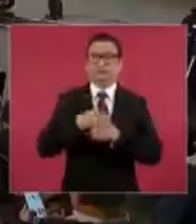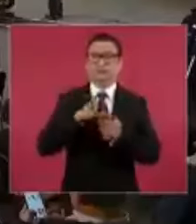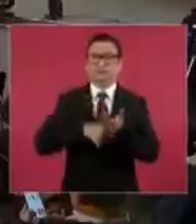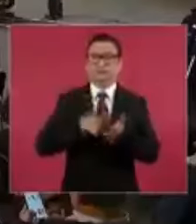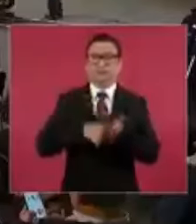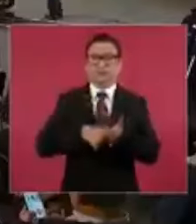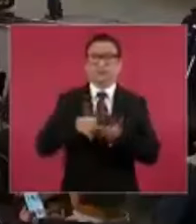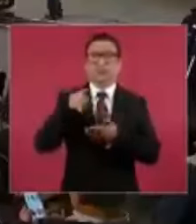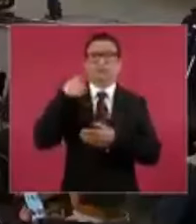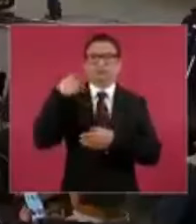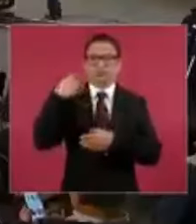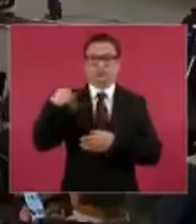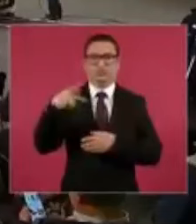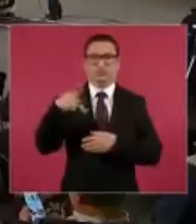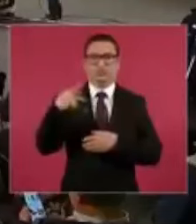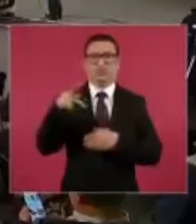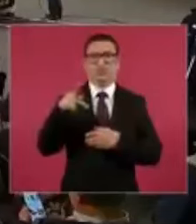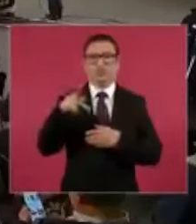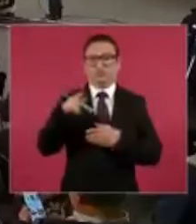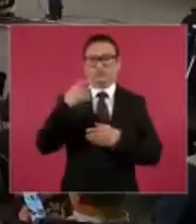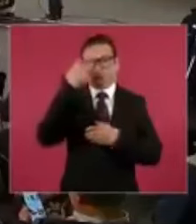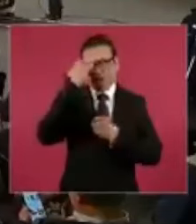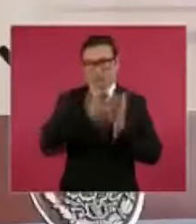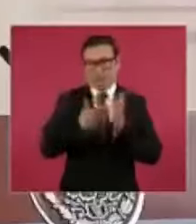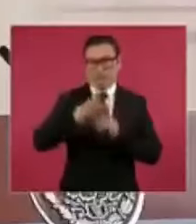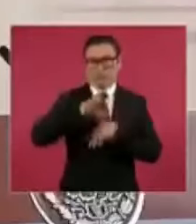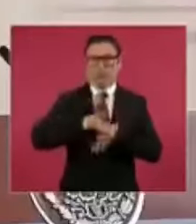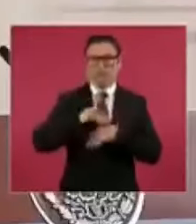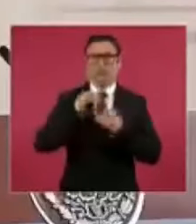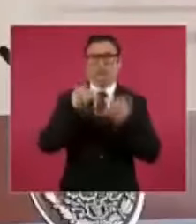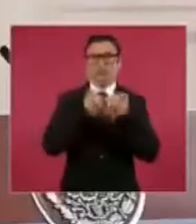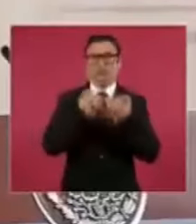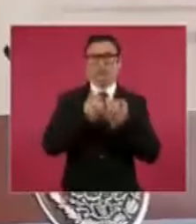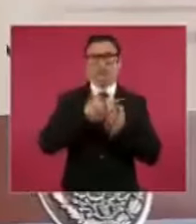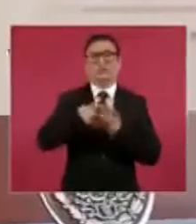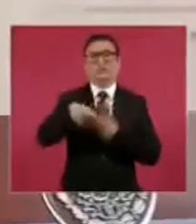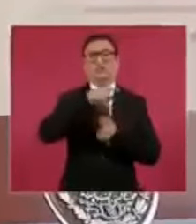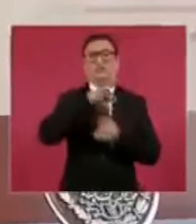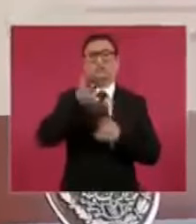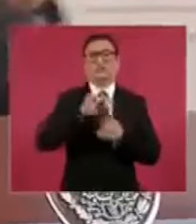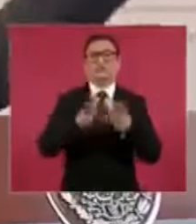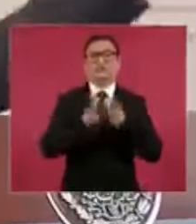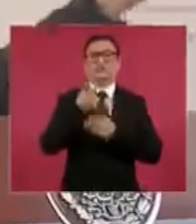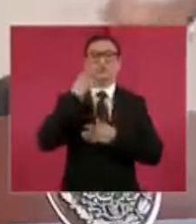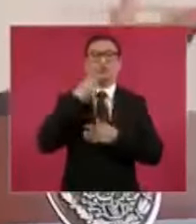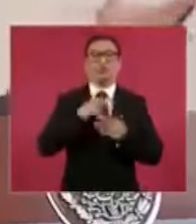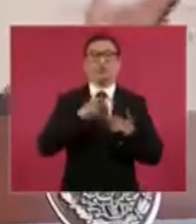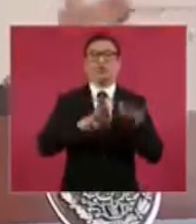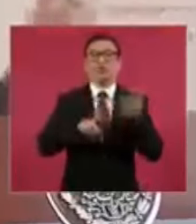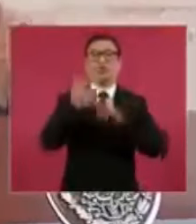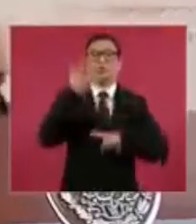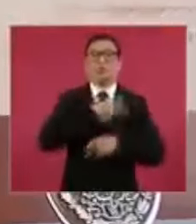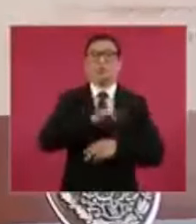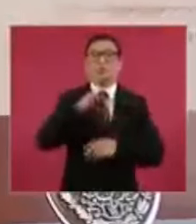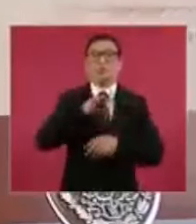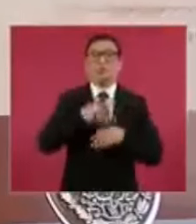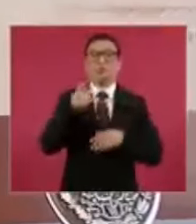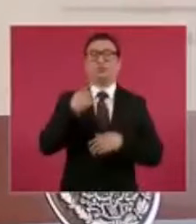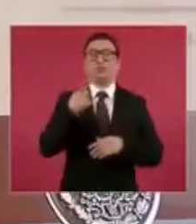licencia. Todavía, sí. Y son capaces hasta de dar un golpe de Estado, porque eso sería